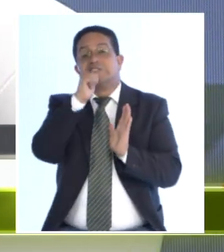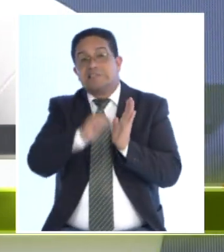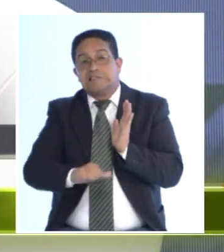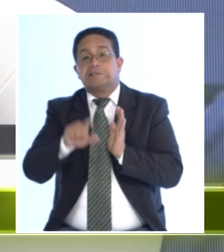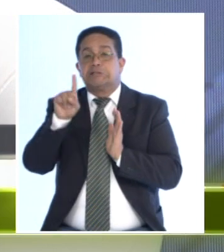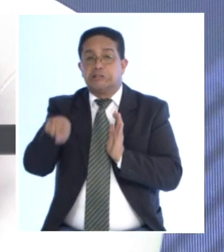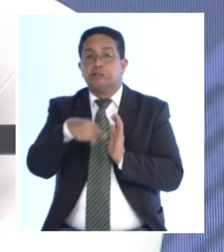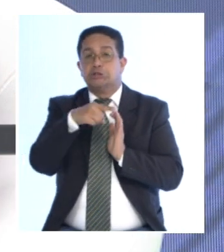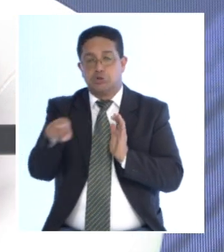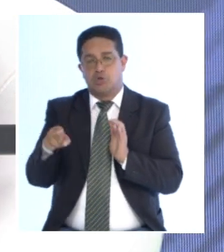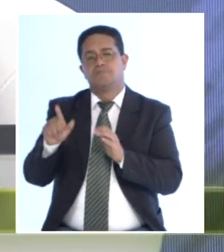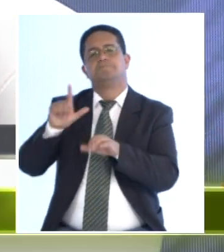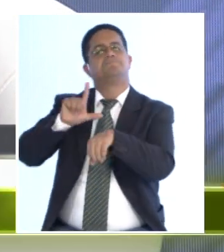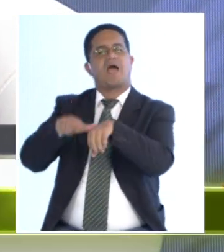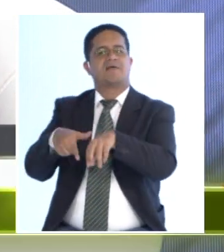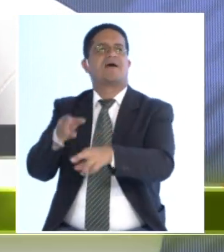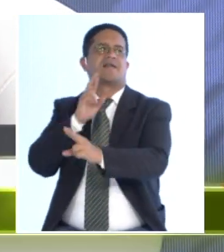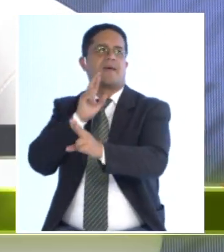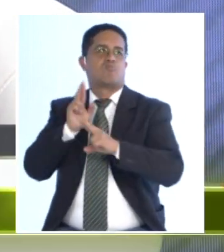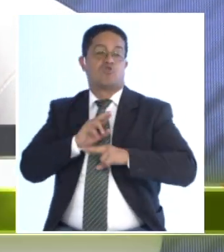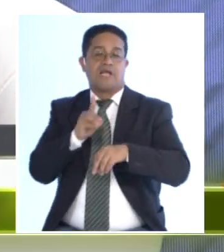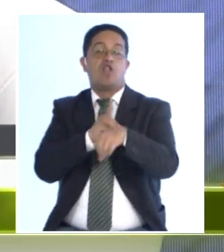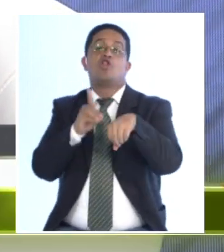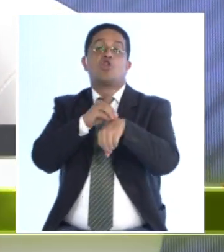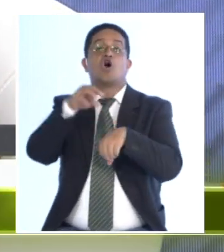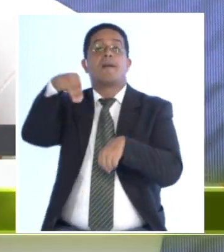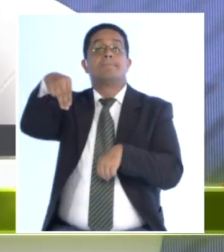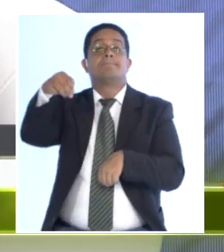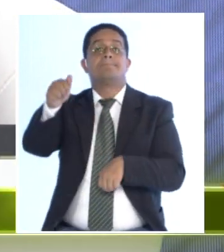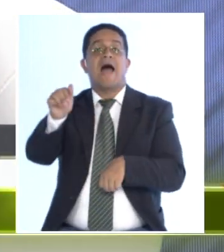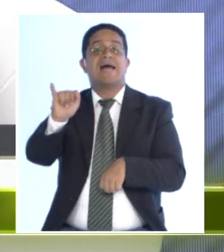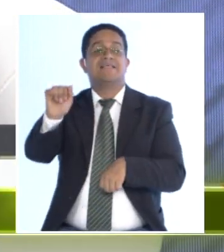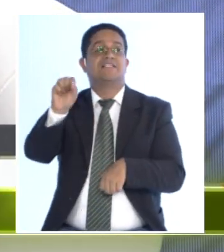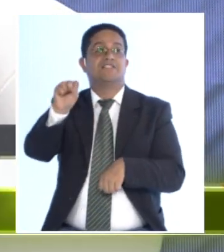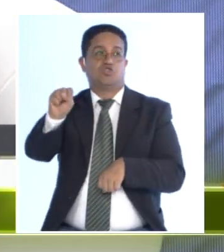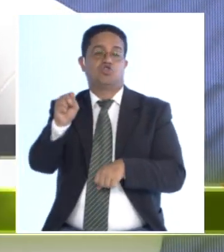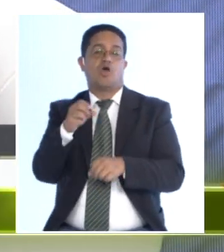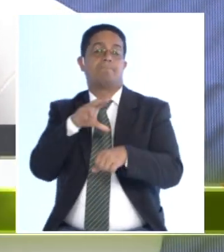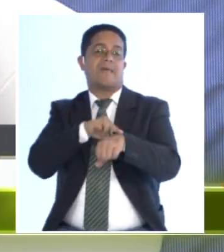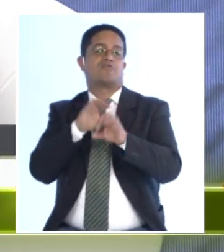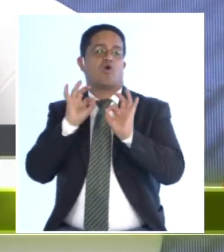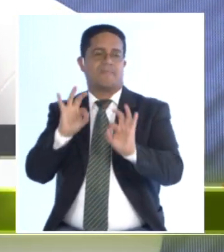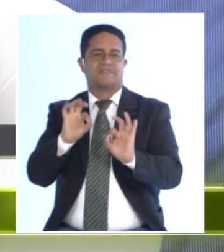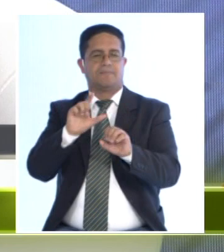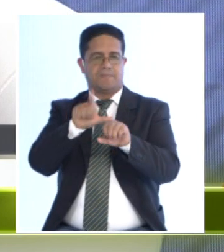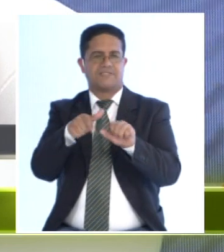no? Eso nos lo responde Leopoldo Mainzo, especialista en esta área, médico traumatólogo,